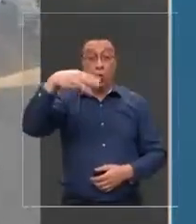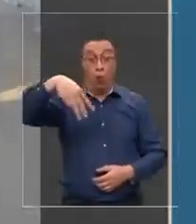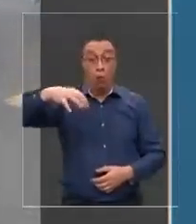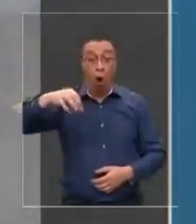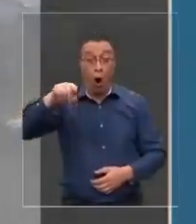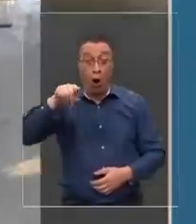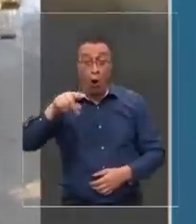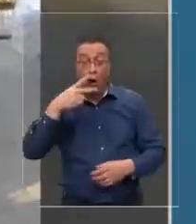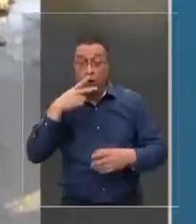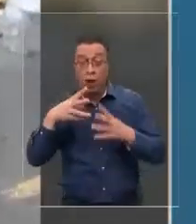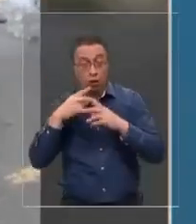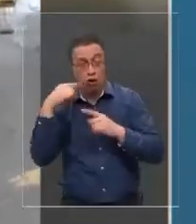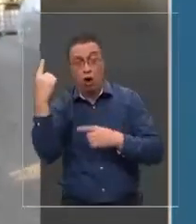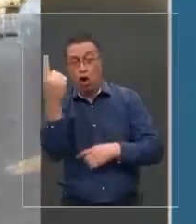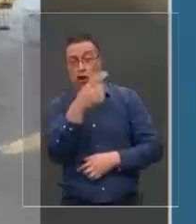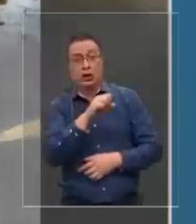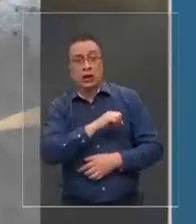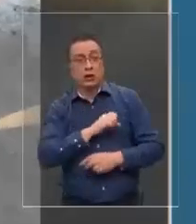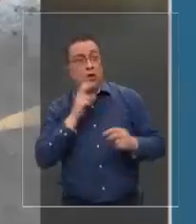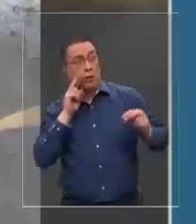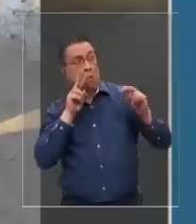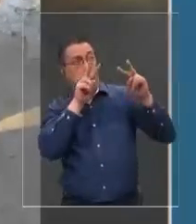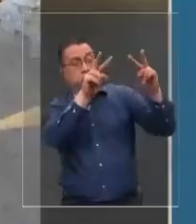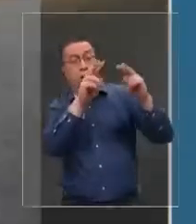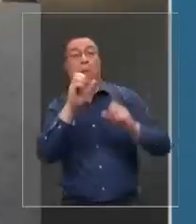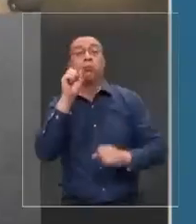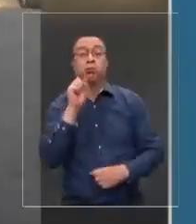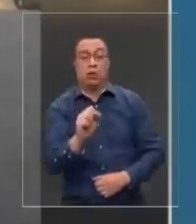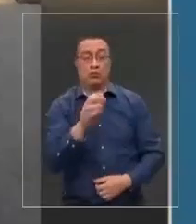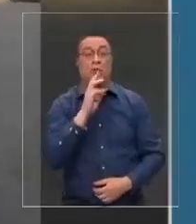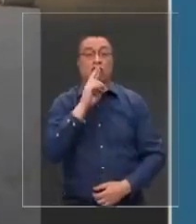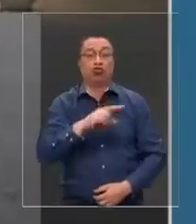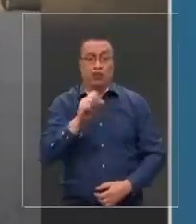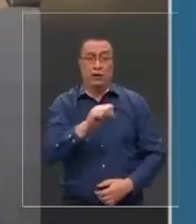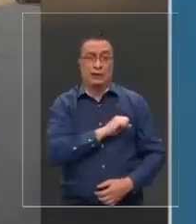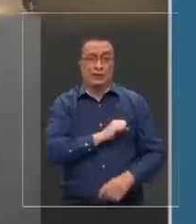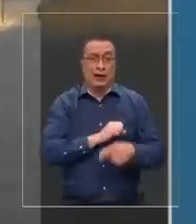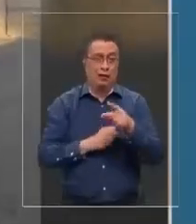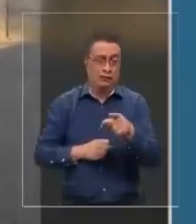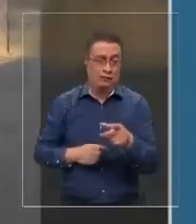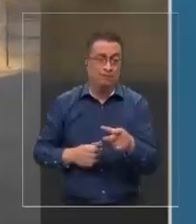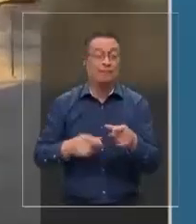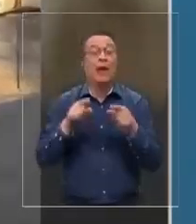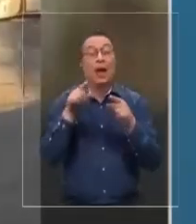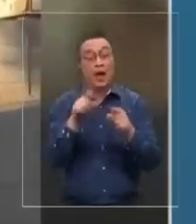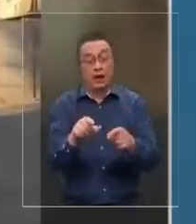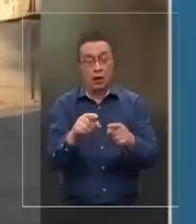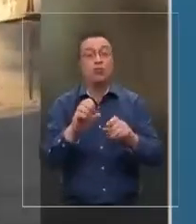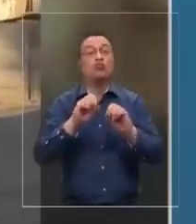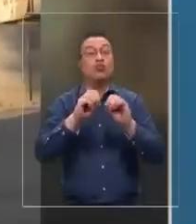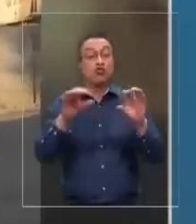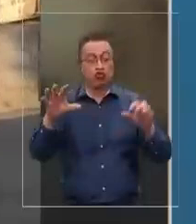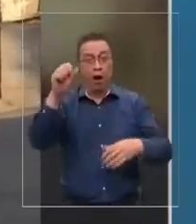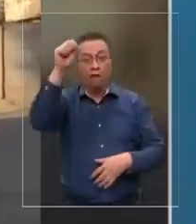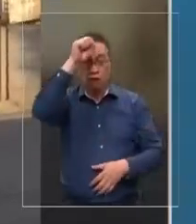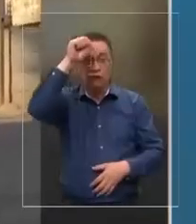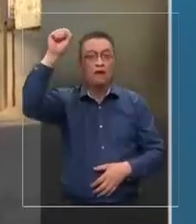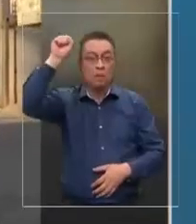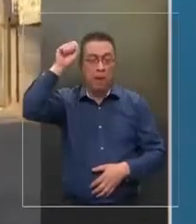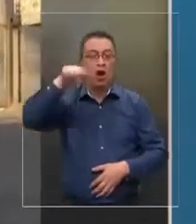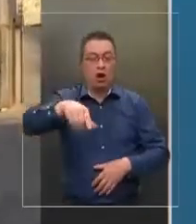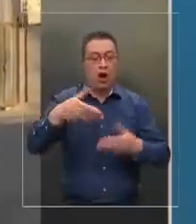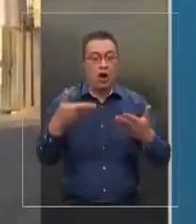aún se puede seguir viendo desde diferentes puntos del sector sur de la capital. Son varios los bomberos que trabajan, incluso, como ya se los